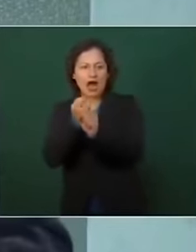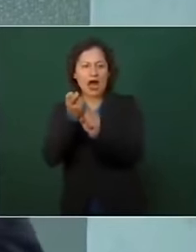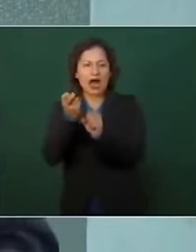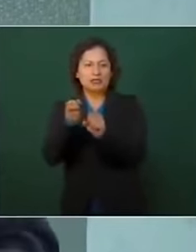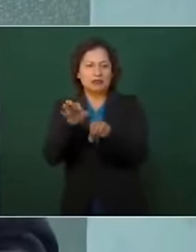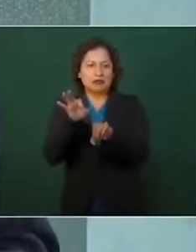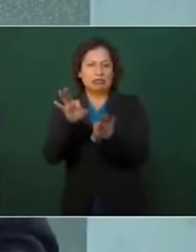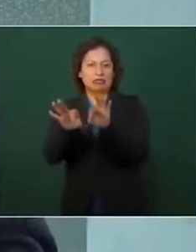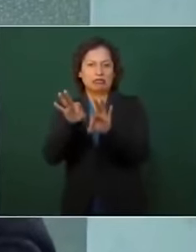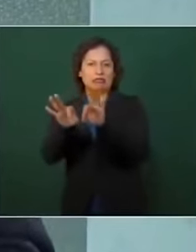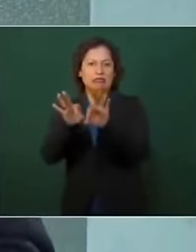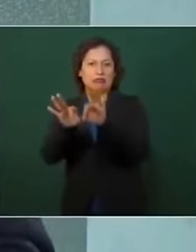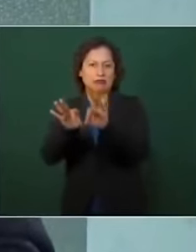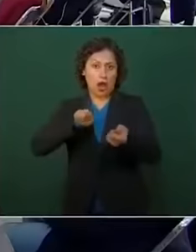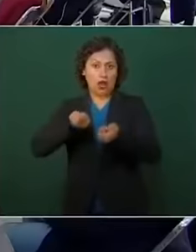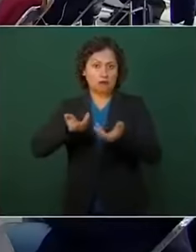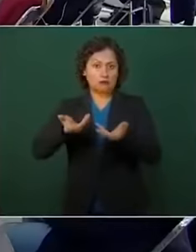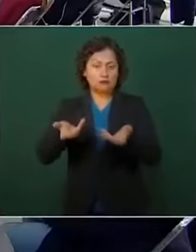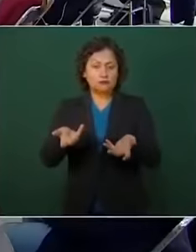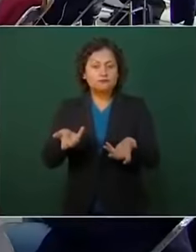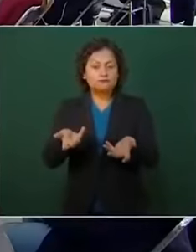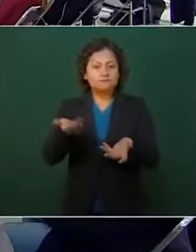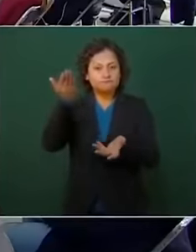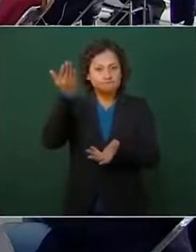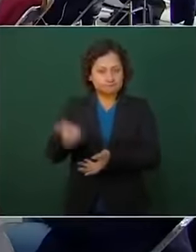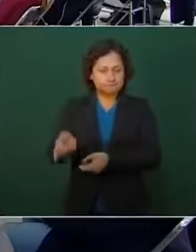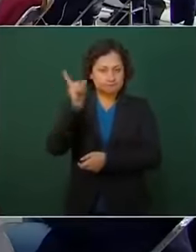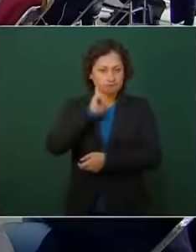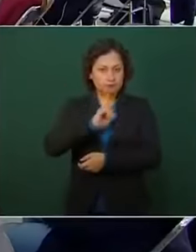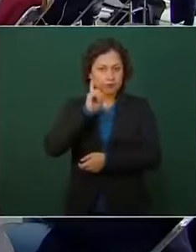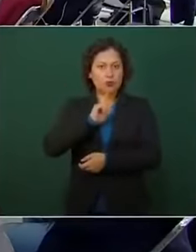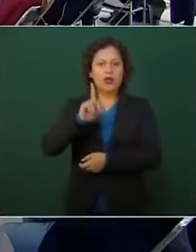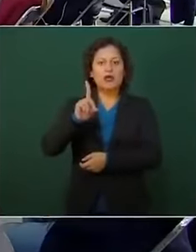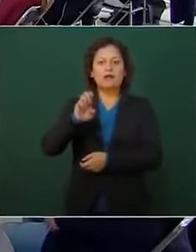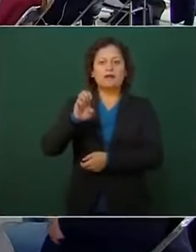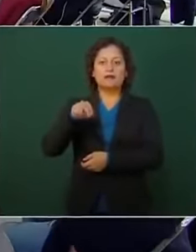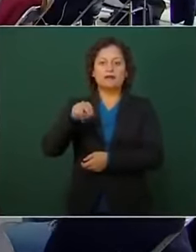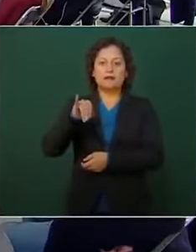manejados por carmen aristegui la señora está denis